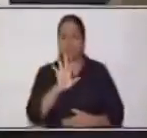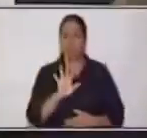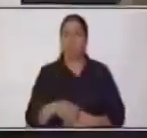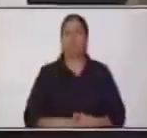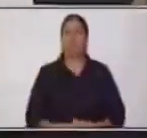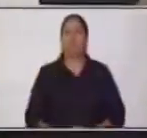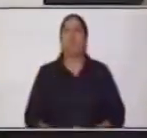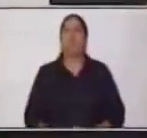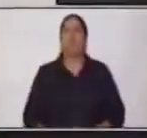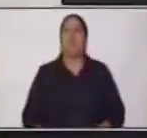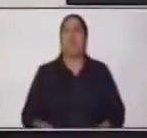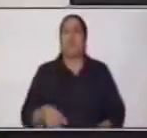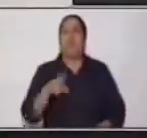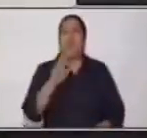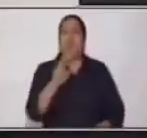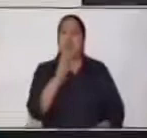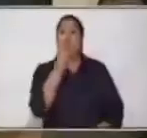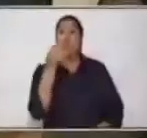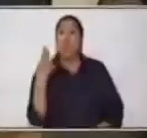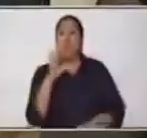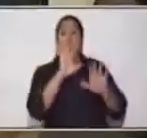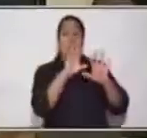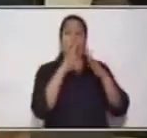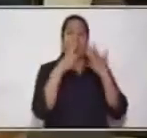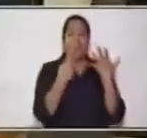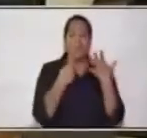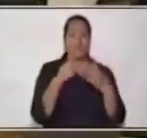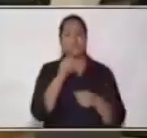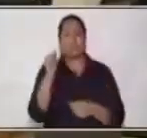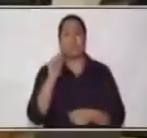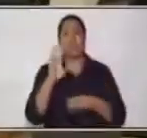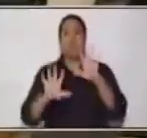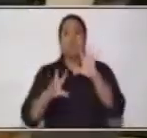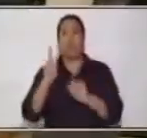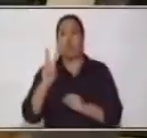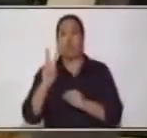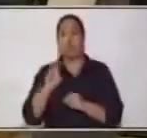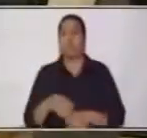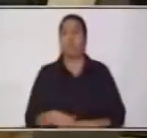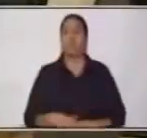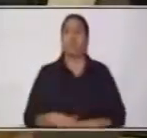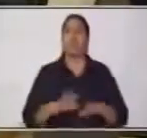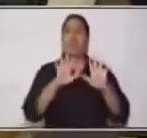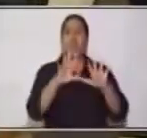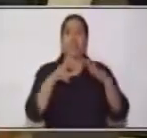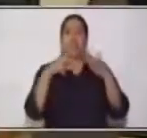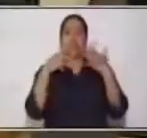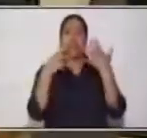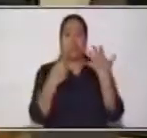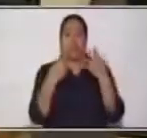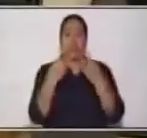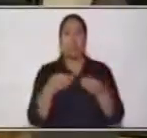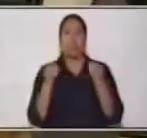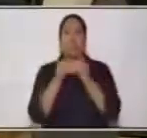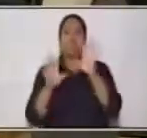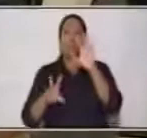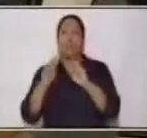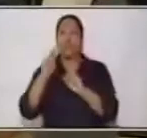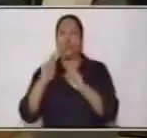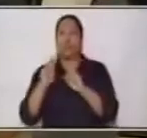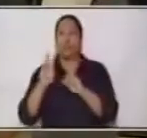de respuesta van a ser 16 y 12. Entonces, 16 más 12. 28. Muy bien.